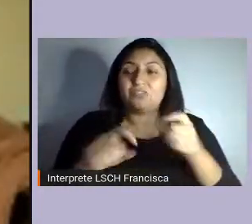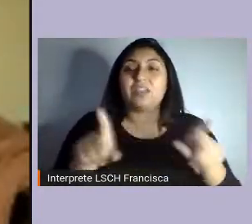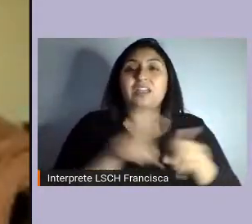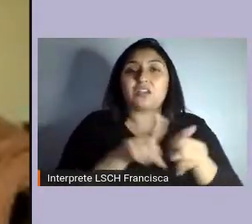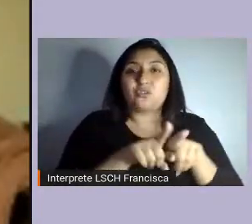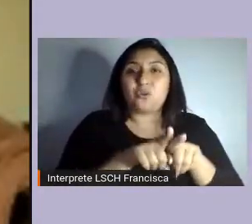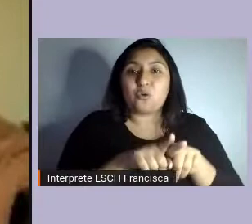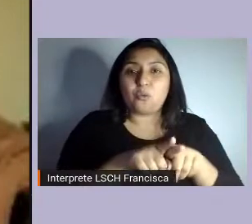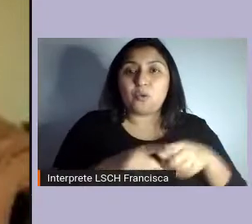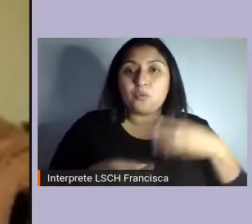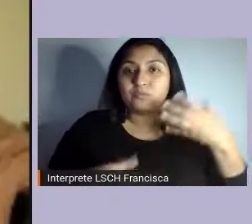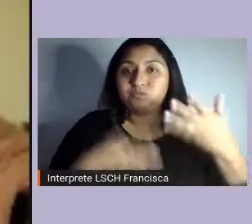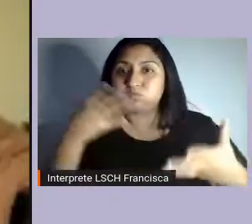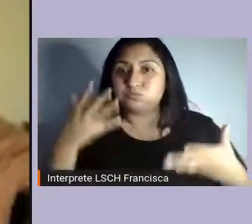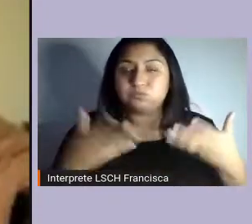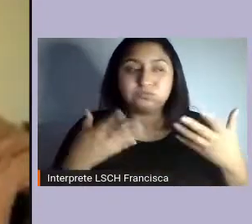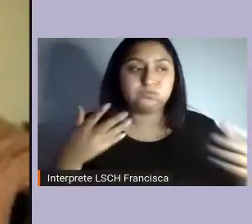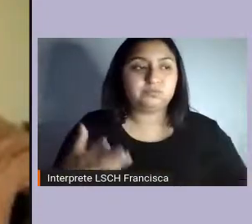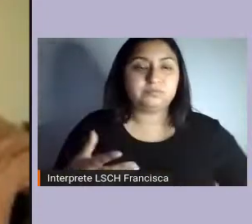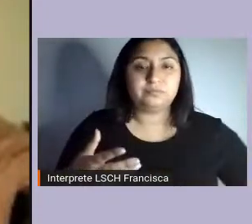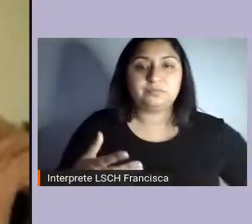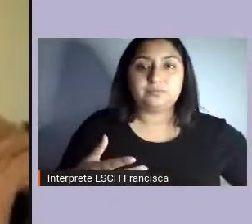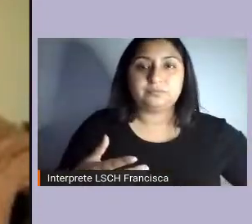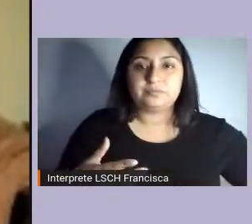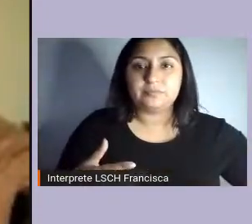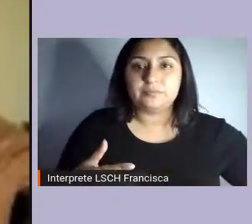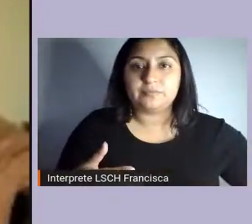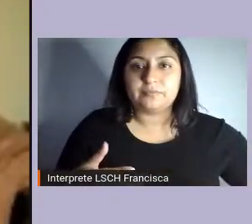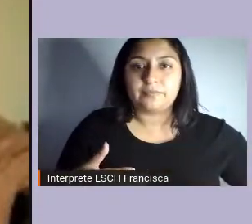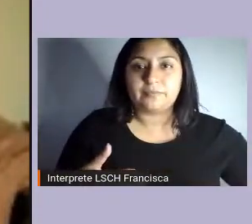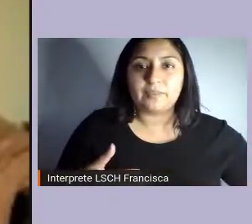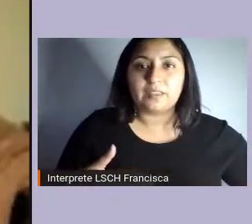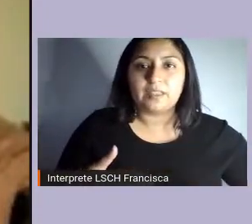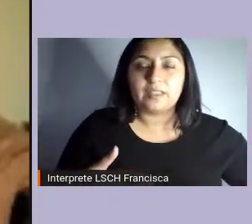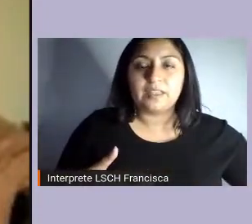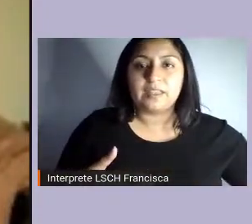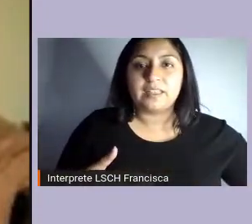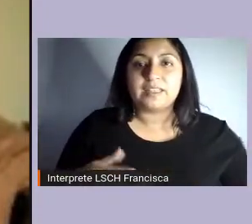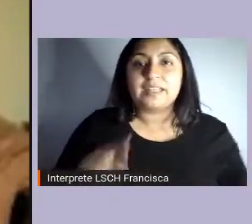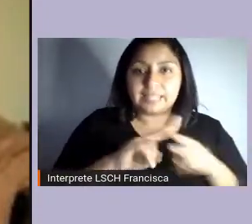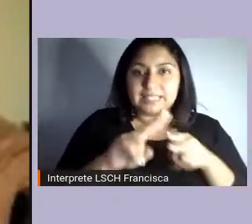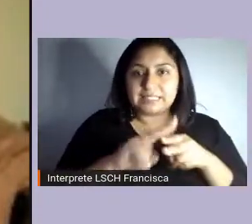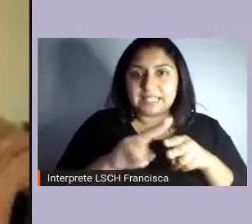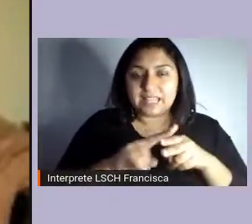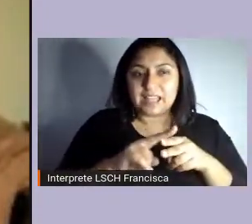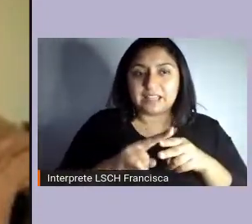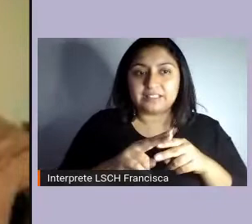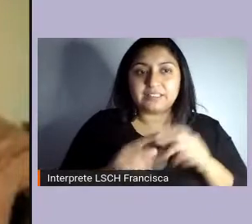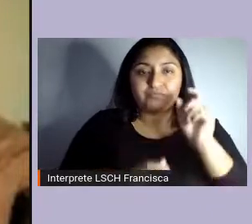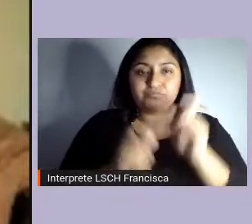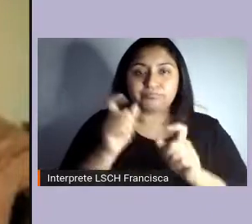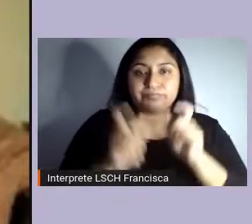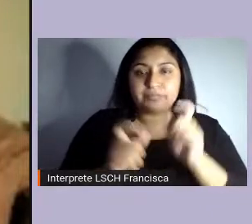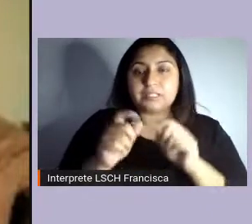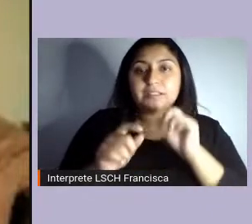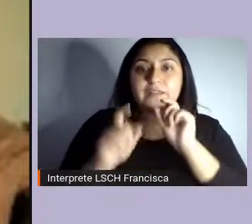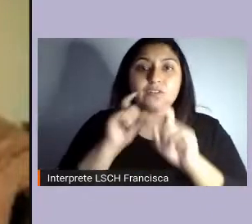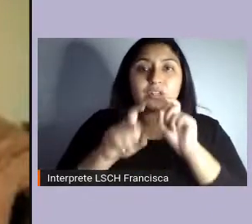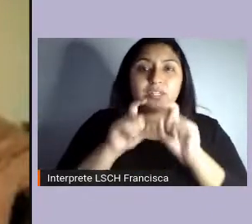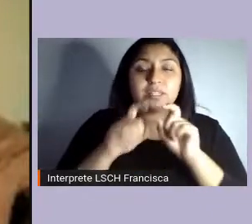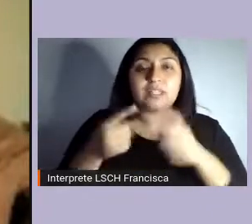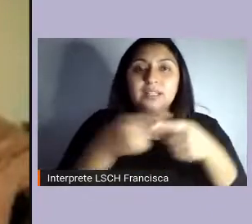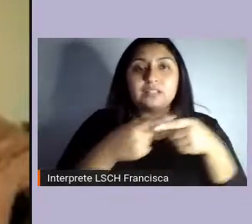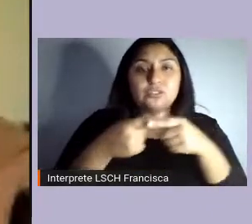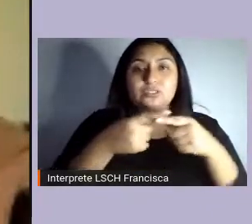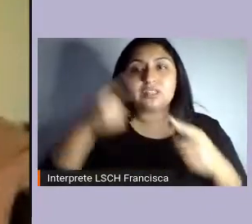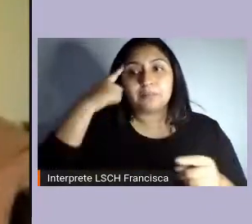de que se hace en acto artístico así masivo, de crítica social, etc. Pero la realidad también de que